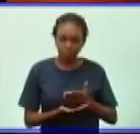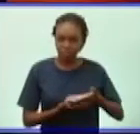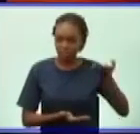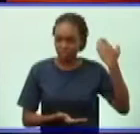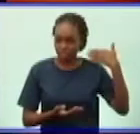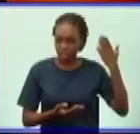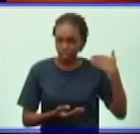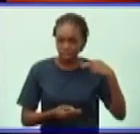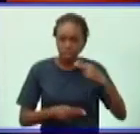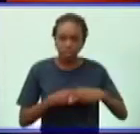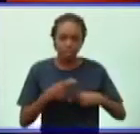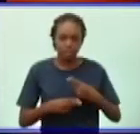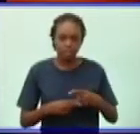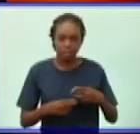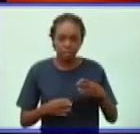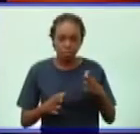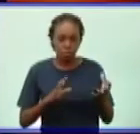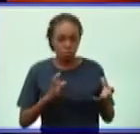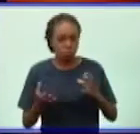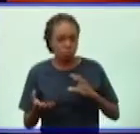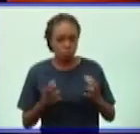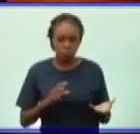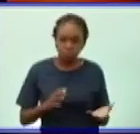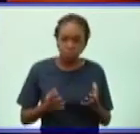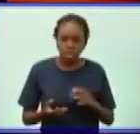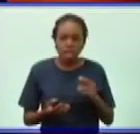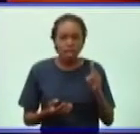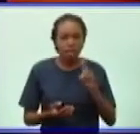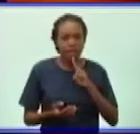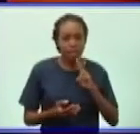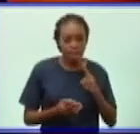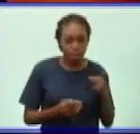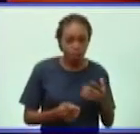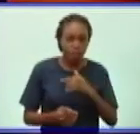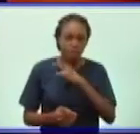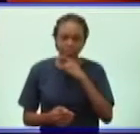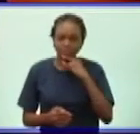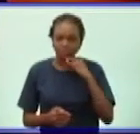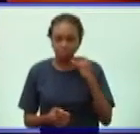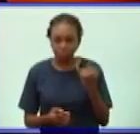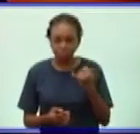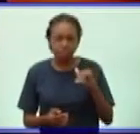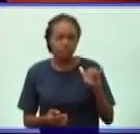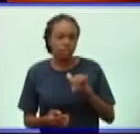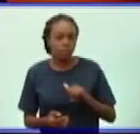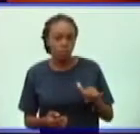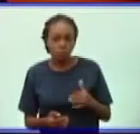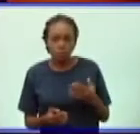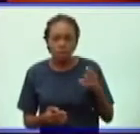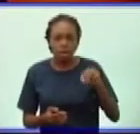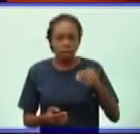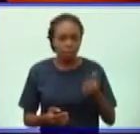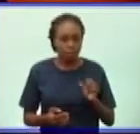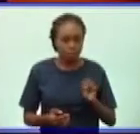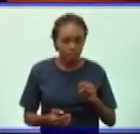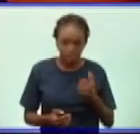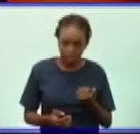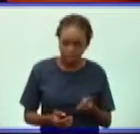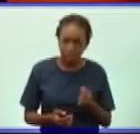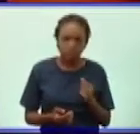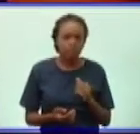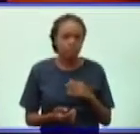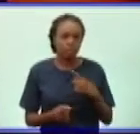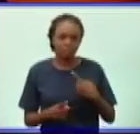una comparación entre el agua y el aceite vegetal. Iguales cantidades de masa de ambas sustancias,